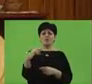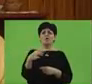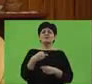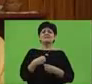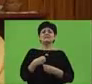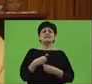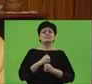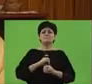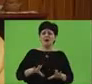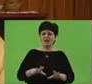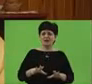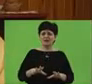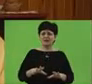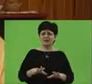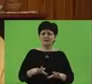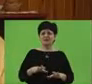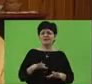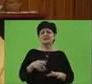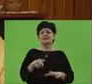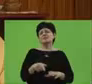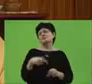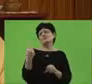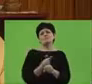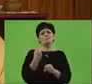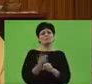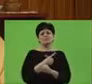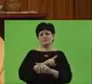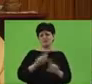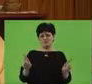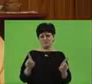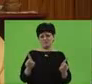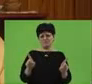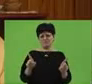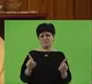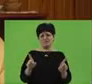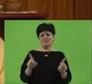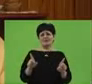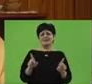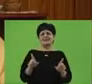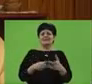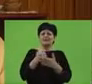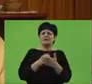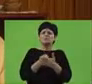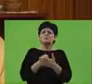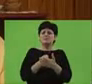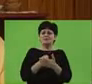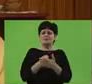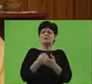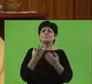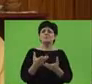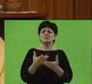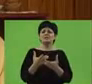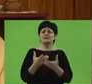O que se sientan mal. Que esto no es imposible. Que traten de hacer algo. Porque la